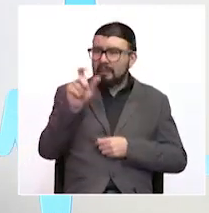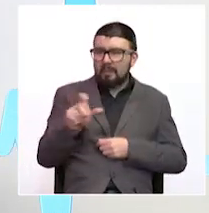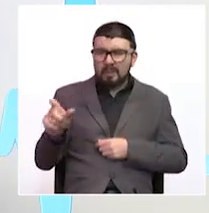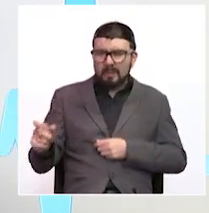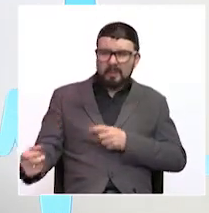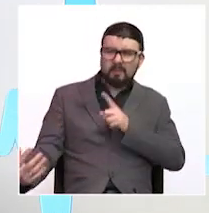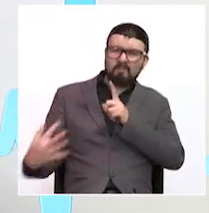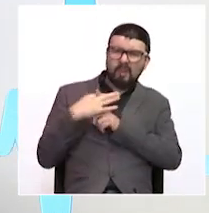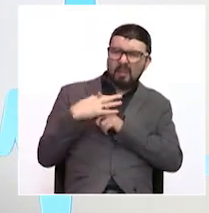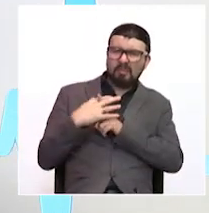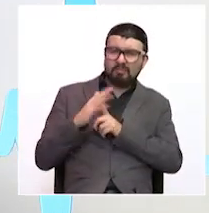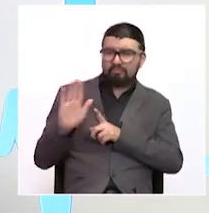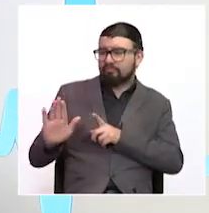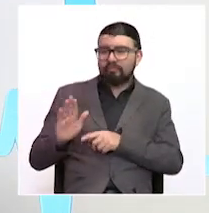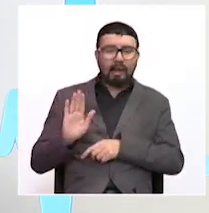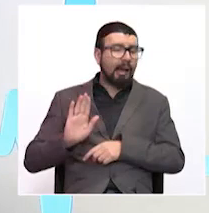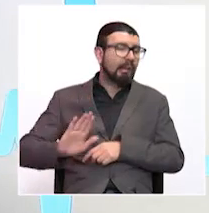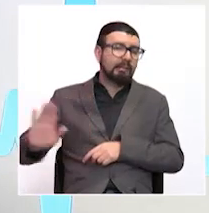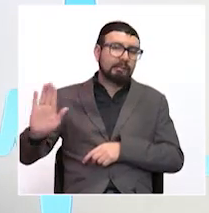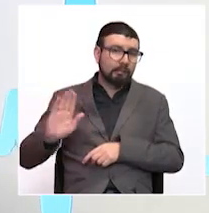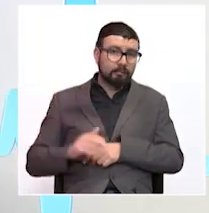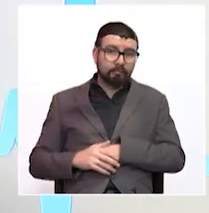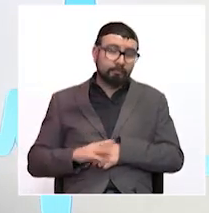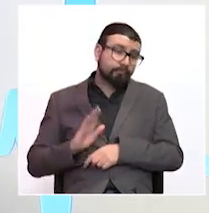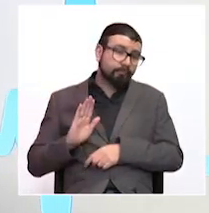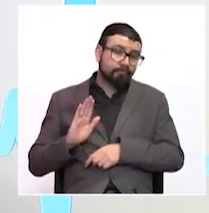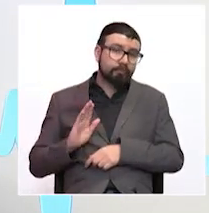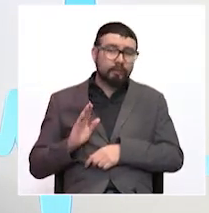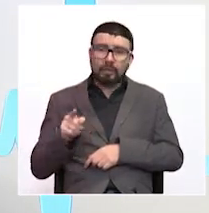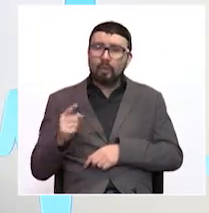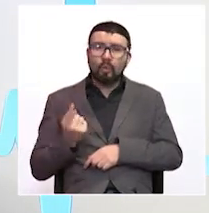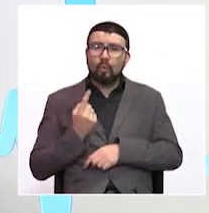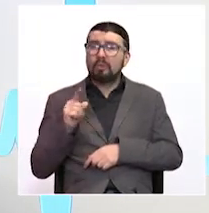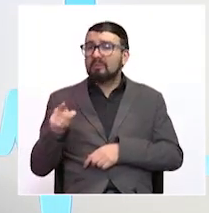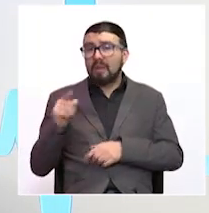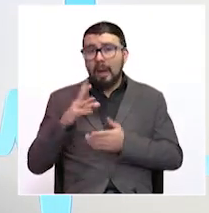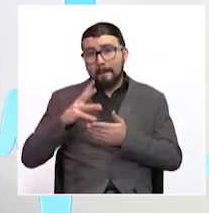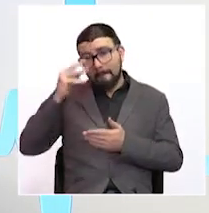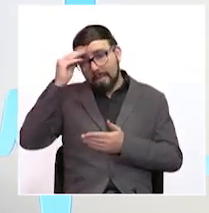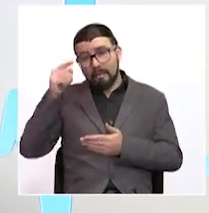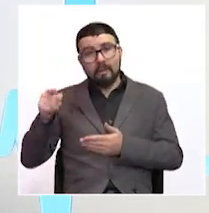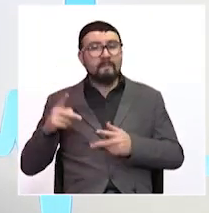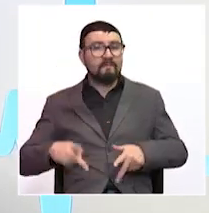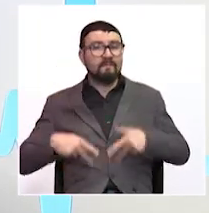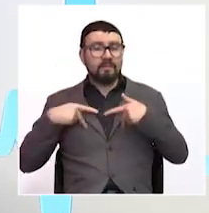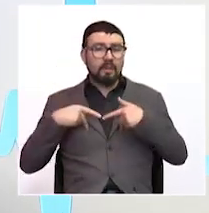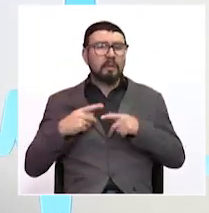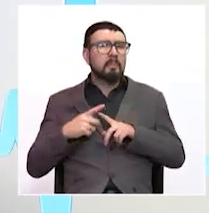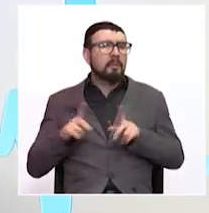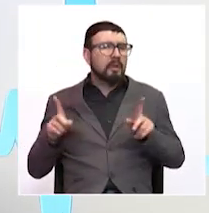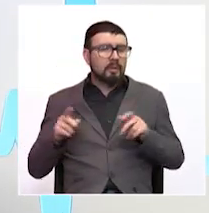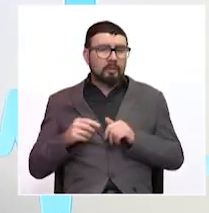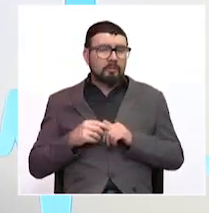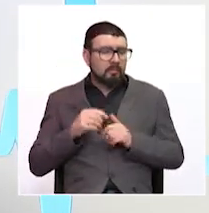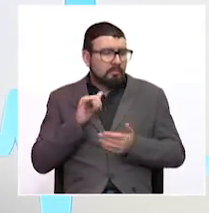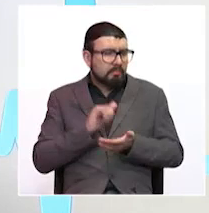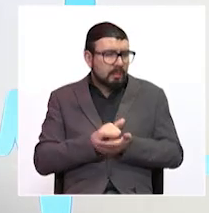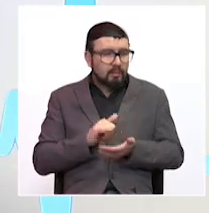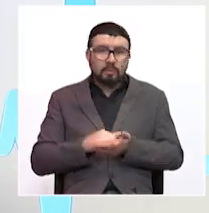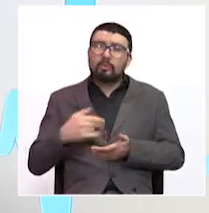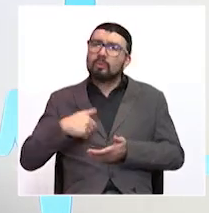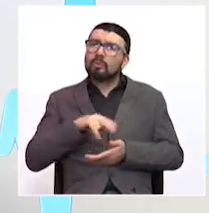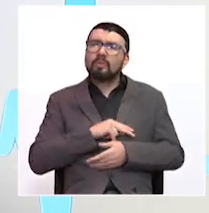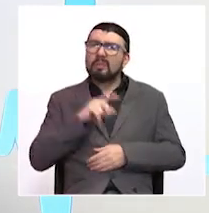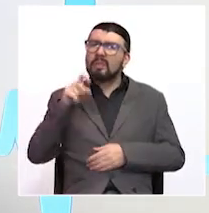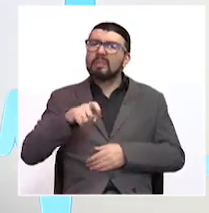viven de eso y seguramente es lo único que han aprendido en la vida pero por eso tenemos que nosotros